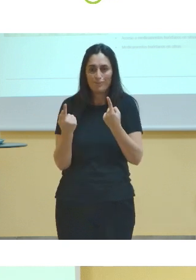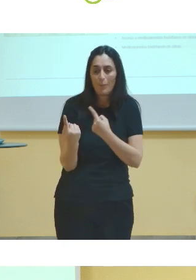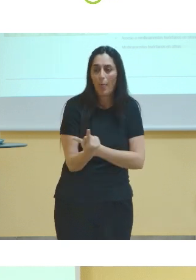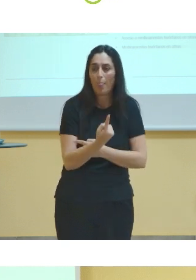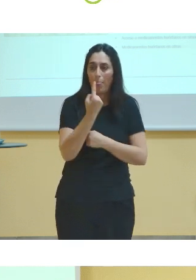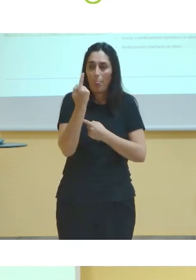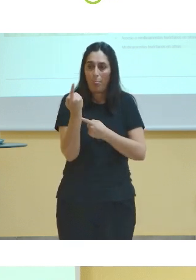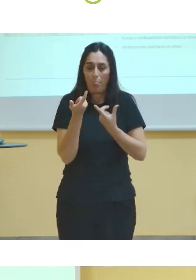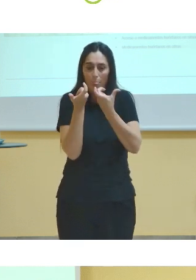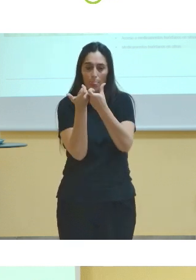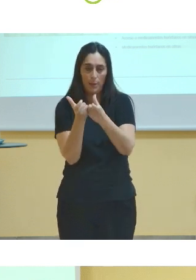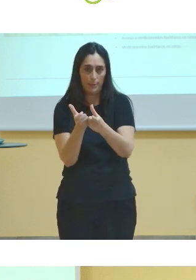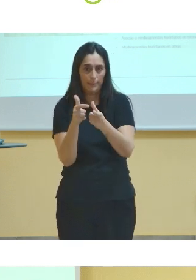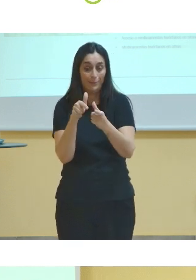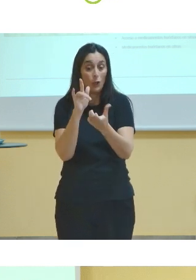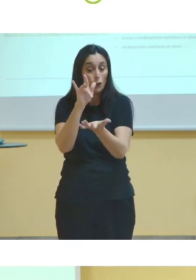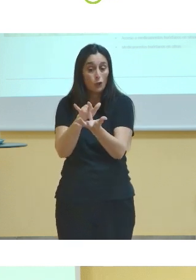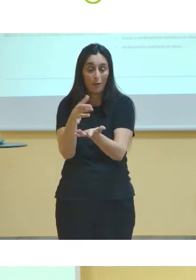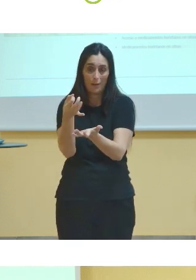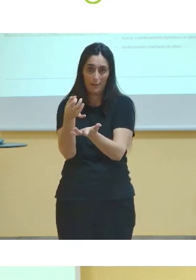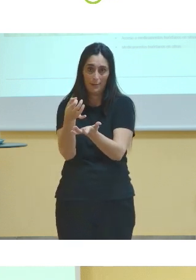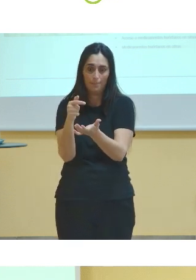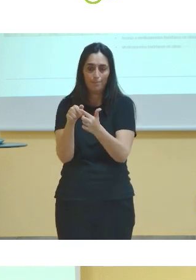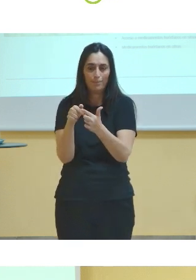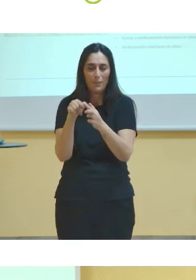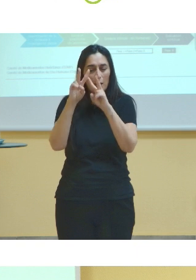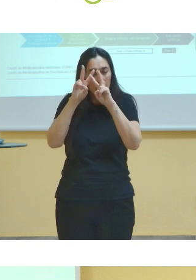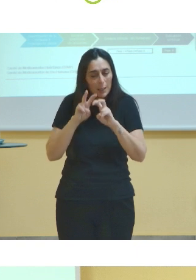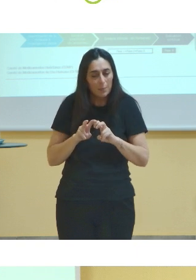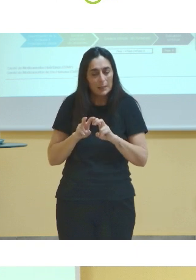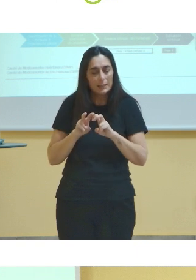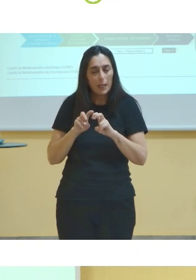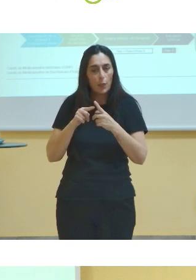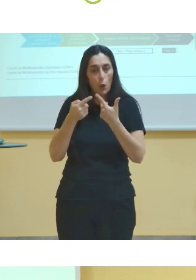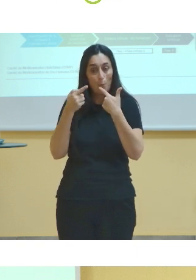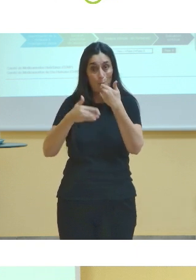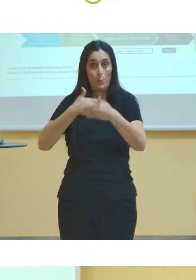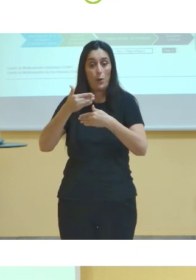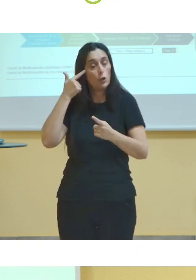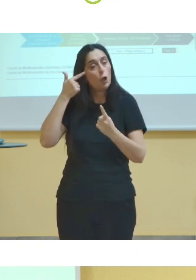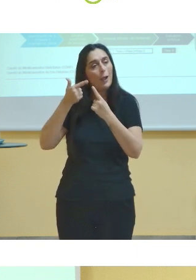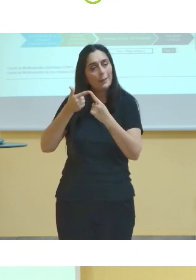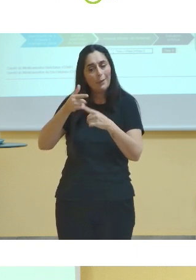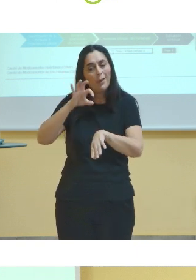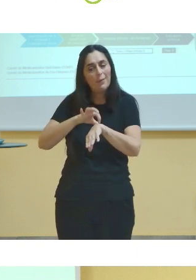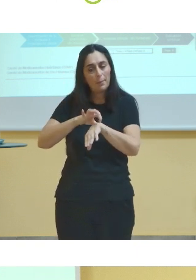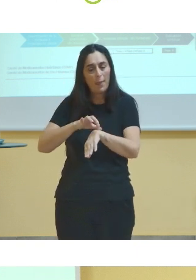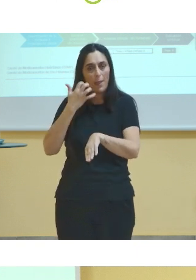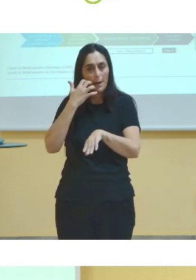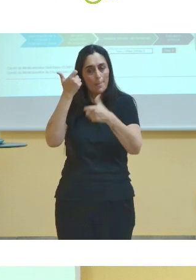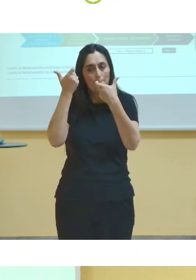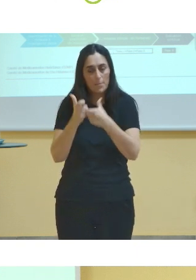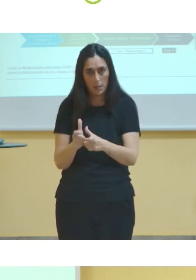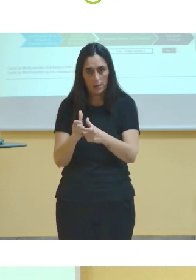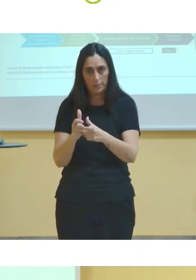huérfanos son aquellos que llevan ese proceso de investigación para enfermedades raras. Entonces, hay una,